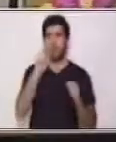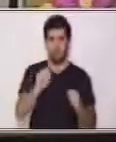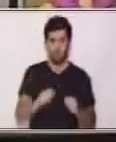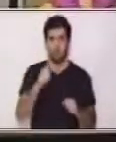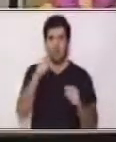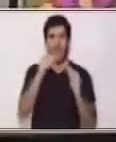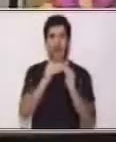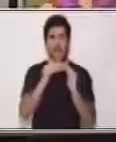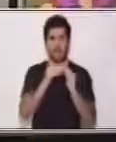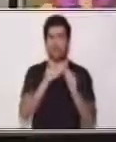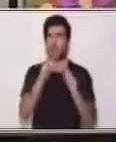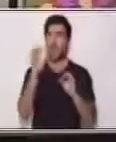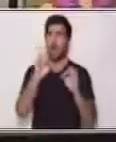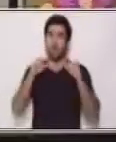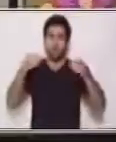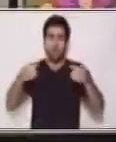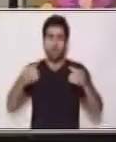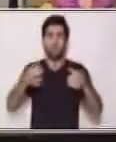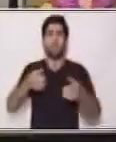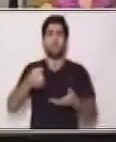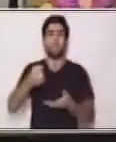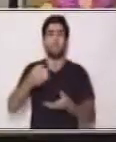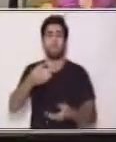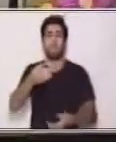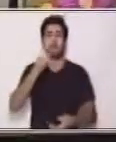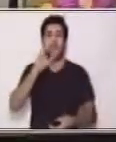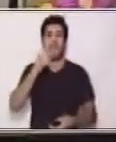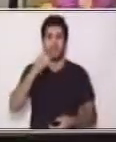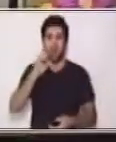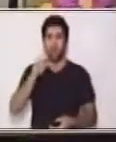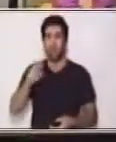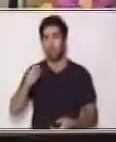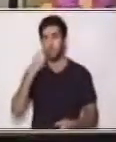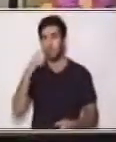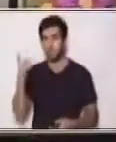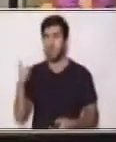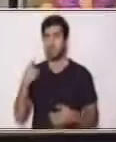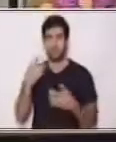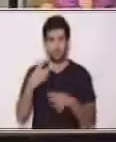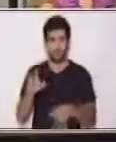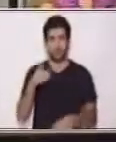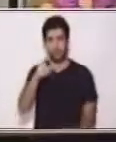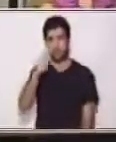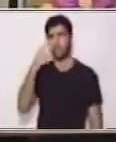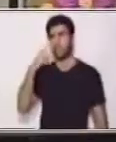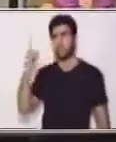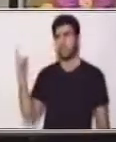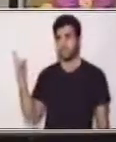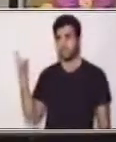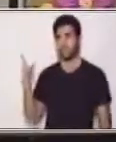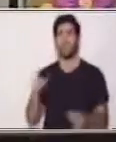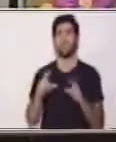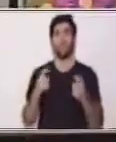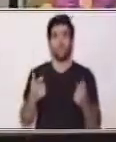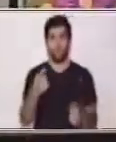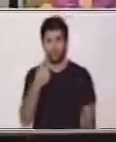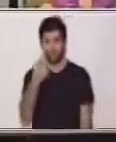conseguir fácilmente. Entonces, vas a colocar la regla y el marcador lo vas a colocar al centro de la